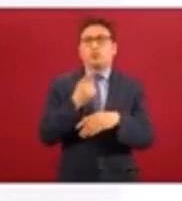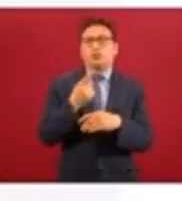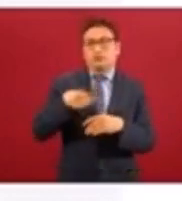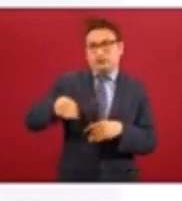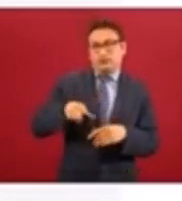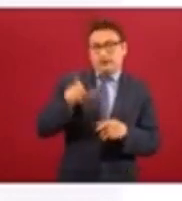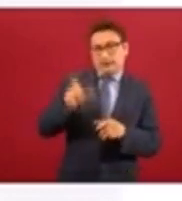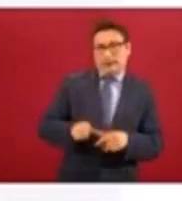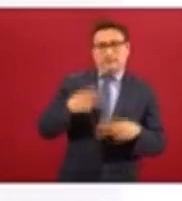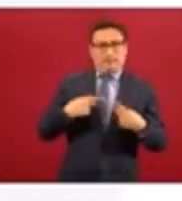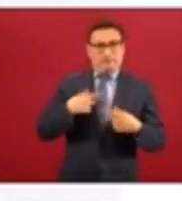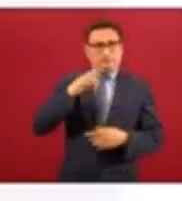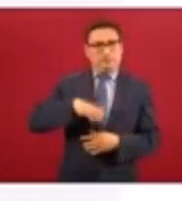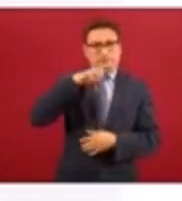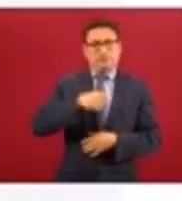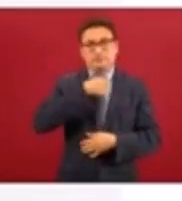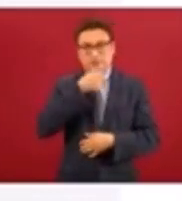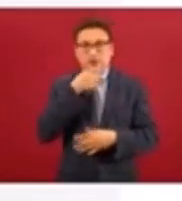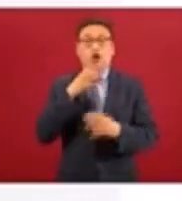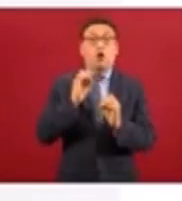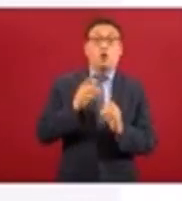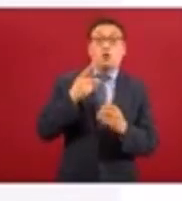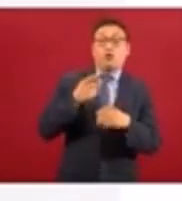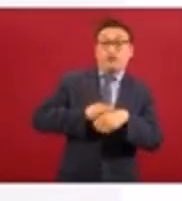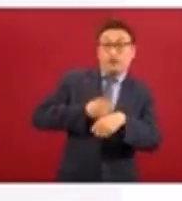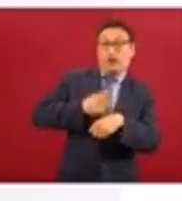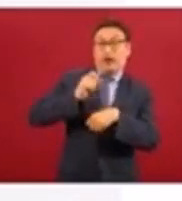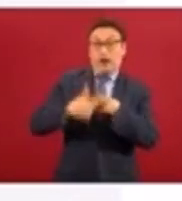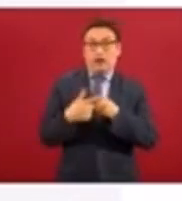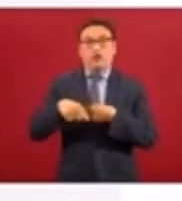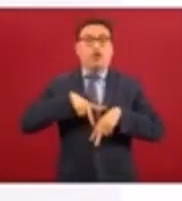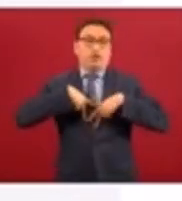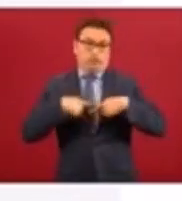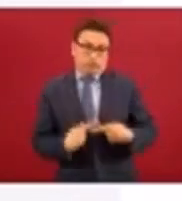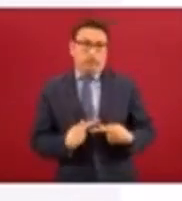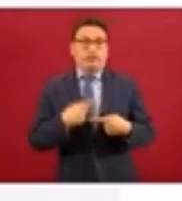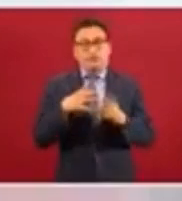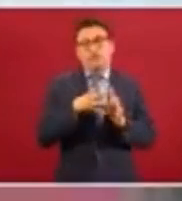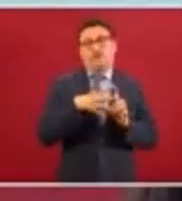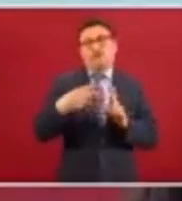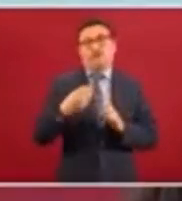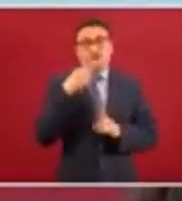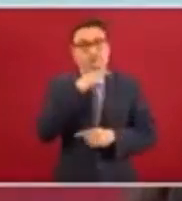alguna enfermedad, que les hacen más susceptibles a complicarse.